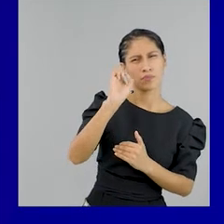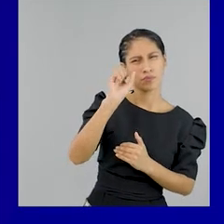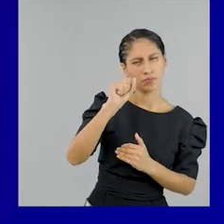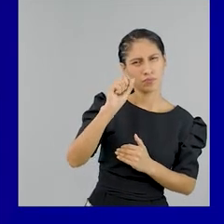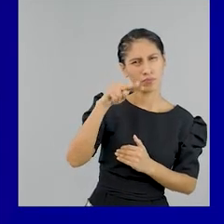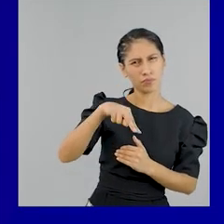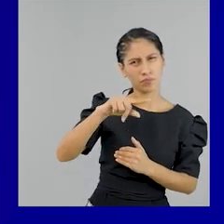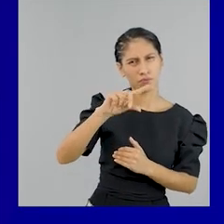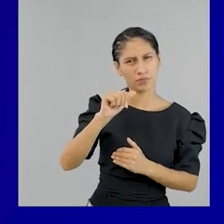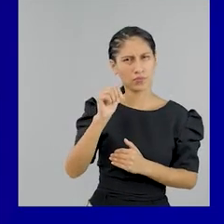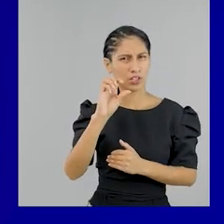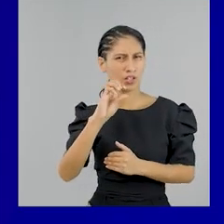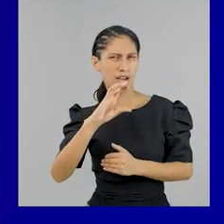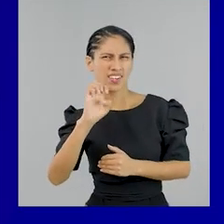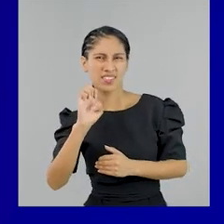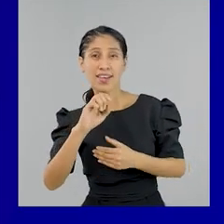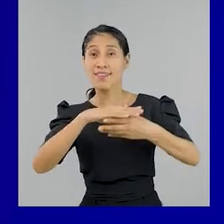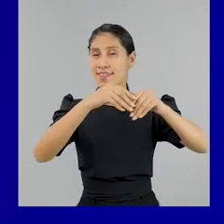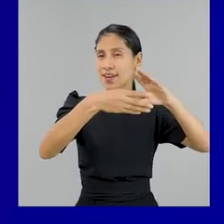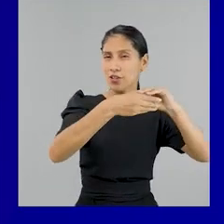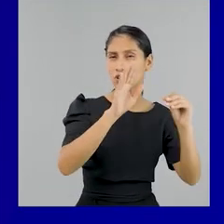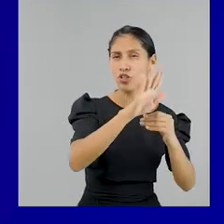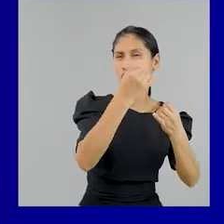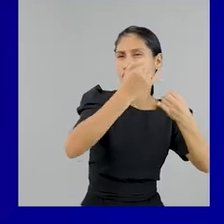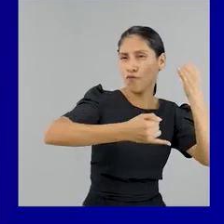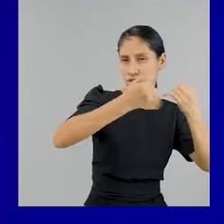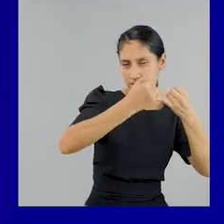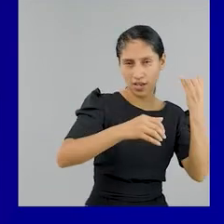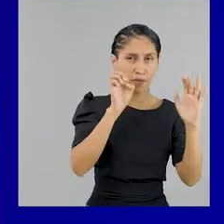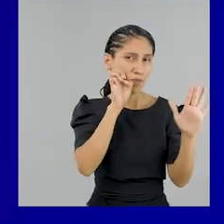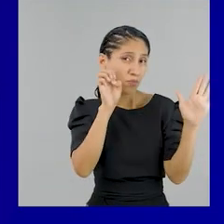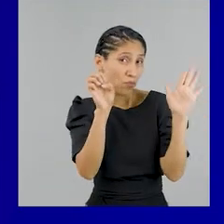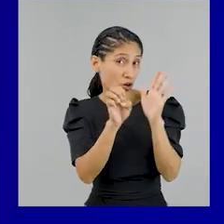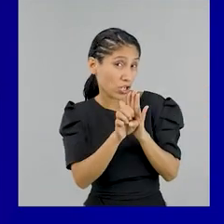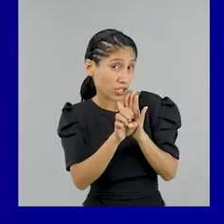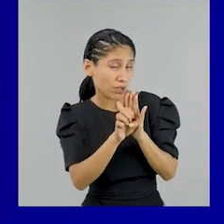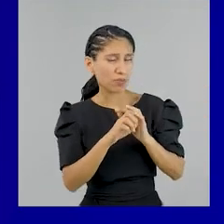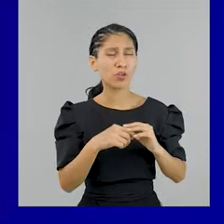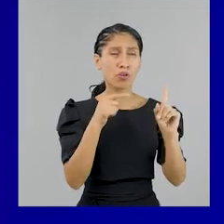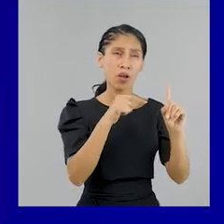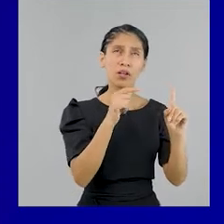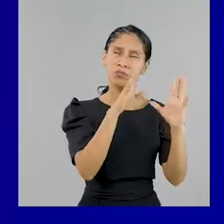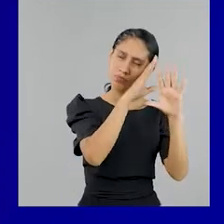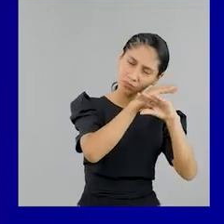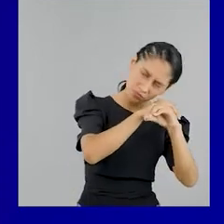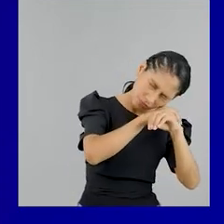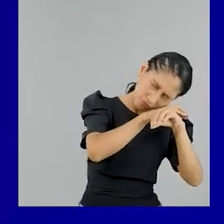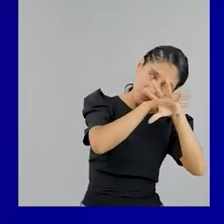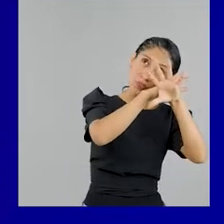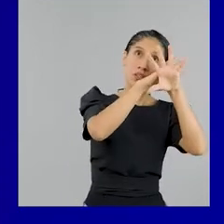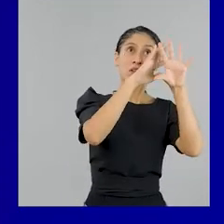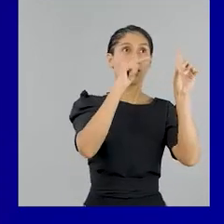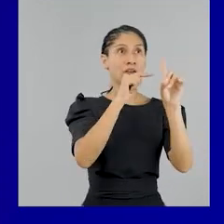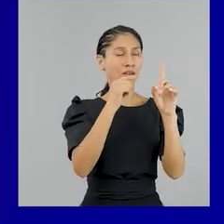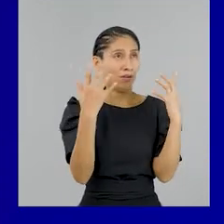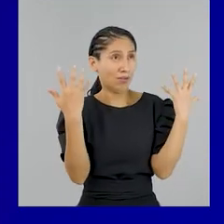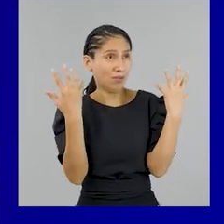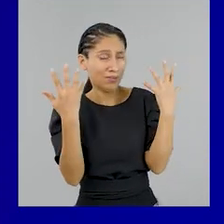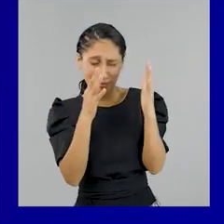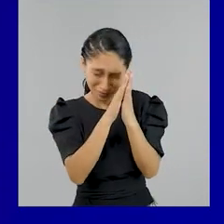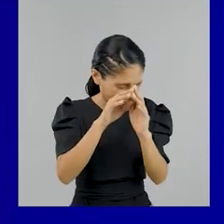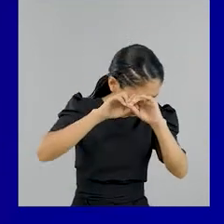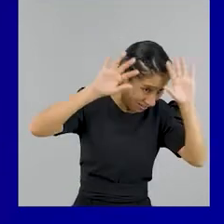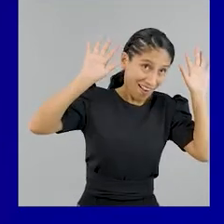Desenlace. Es la conclusión de la historia. Por ejemplo, y entonces despertó. Todo había sido